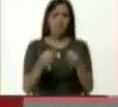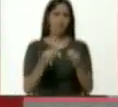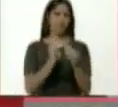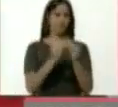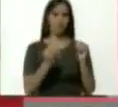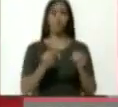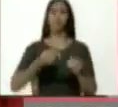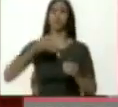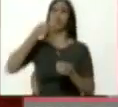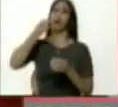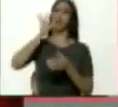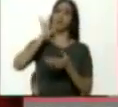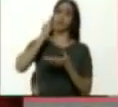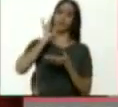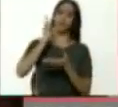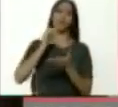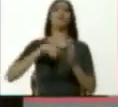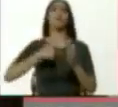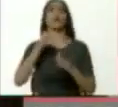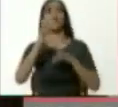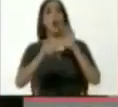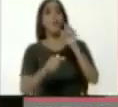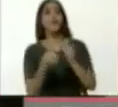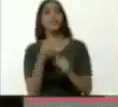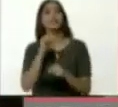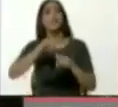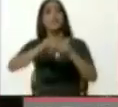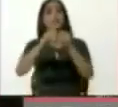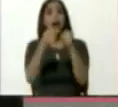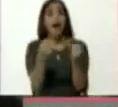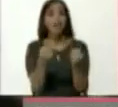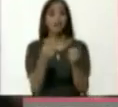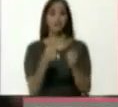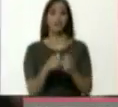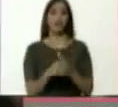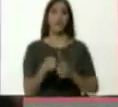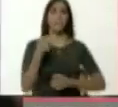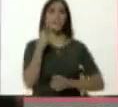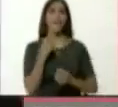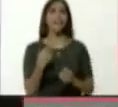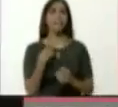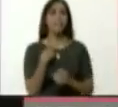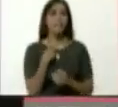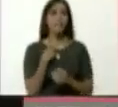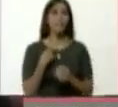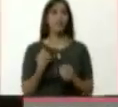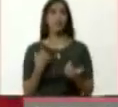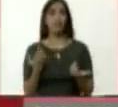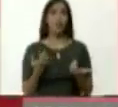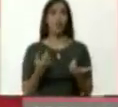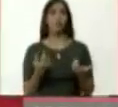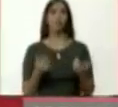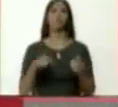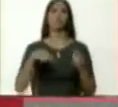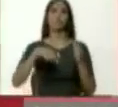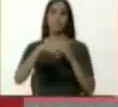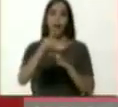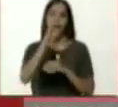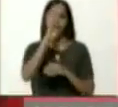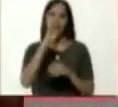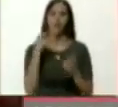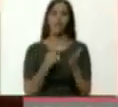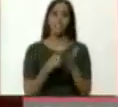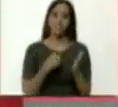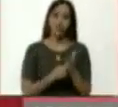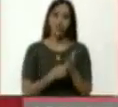al frente. Te puedes tomar un café, puedes comprar tu pan. Mira que estoy mamando porque no tengo para irme para la casa. Vas para el Banco del Tesoro que